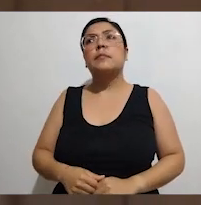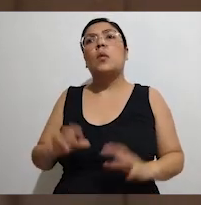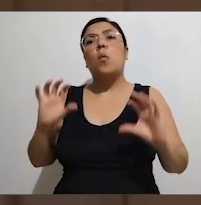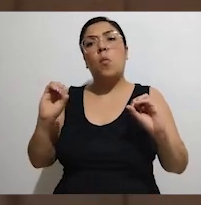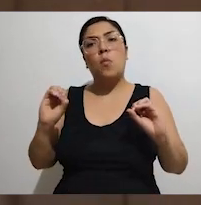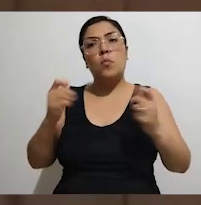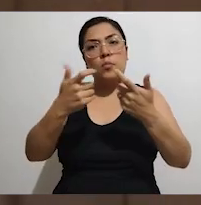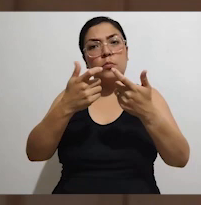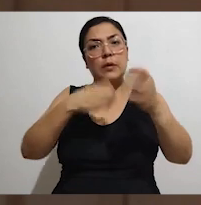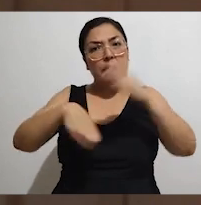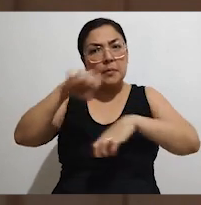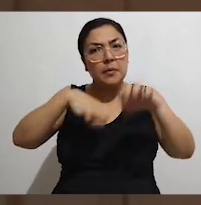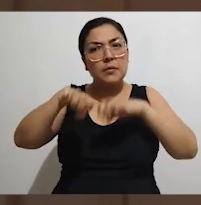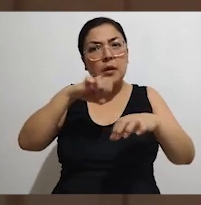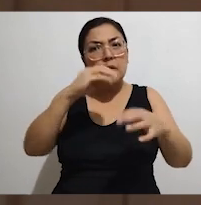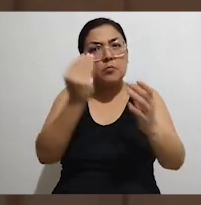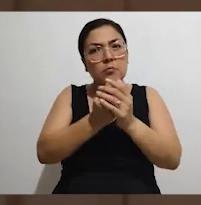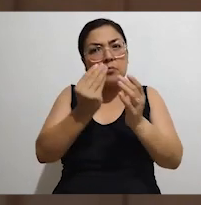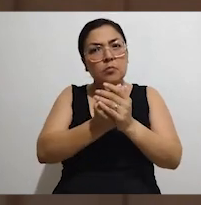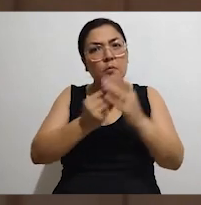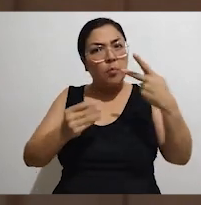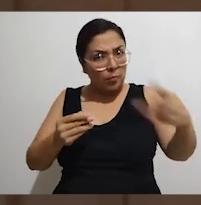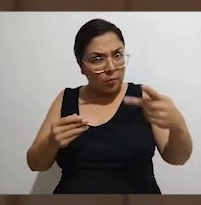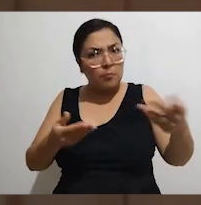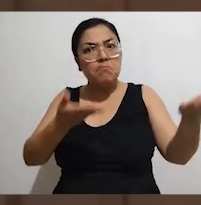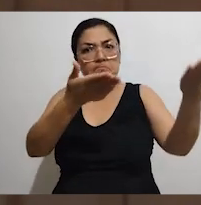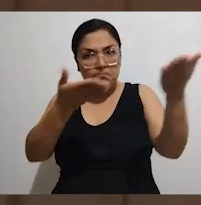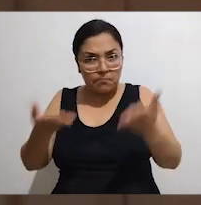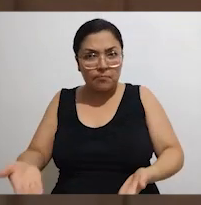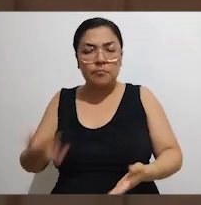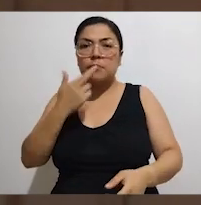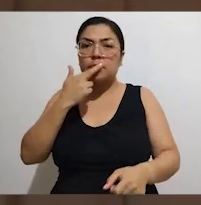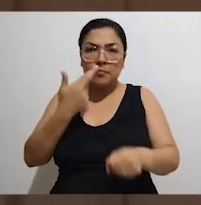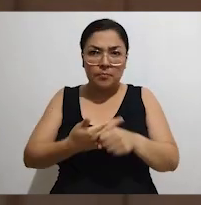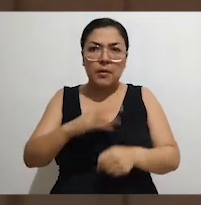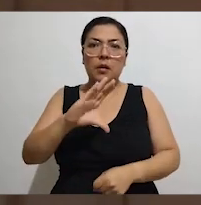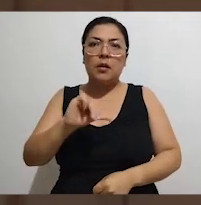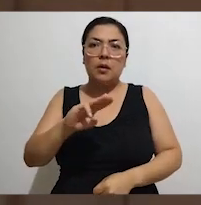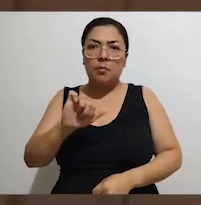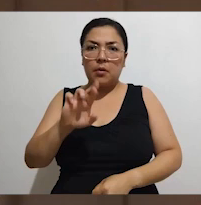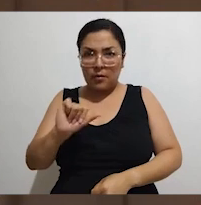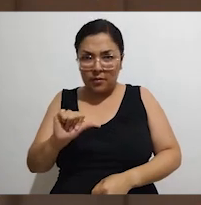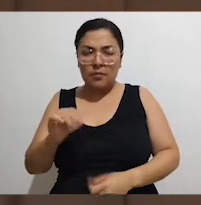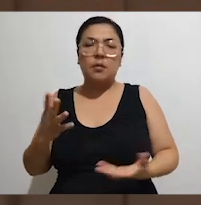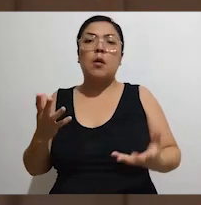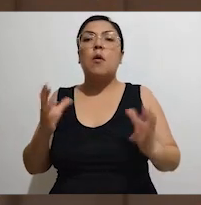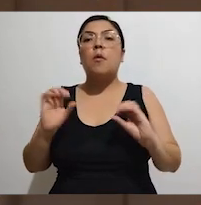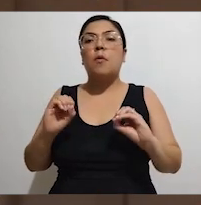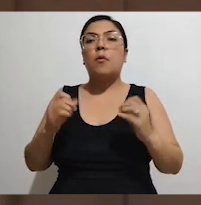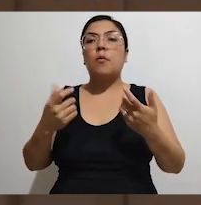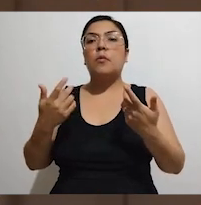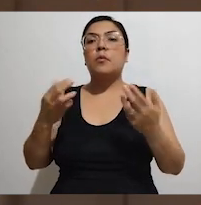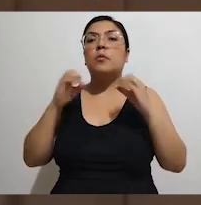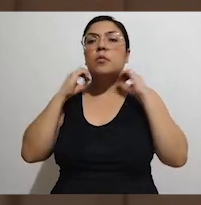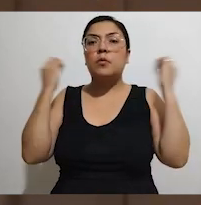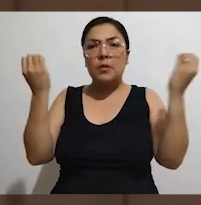de la iniciativa privada, empresarios de diversas cámaras, también tuvimos integrantes de organismos públicos electorales